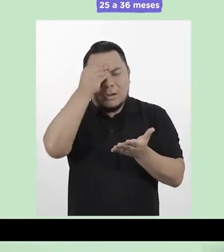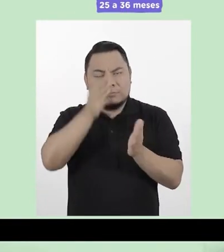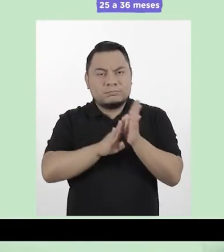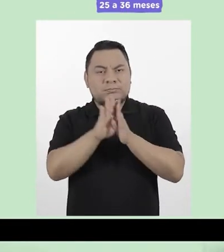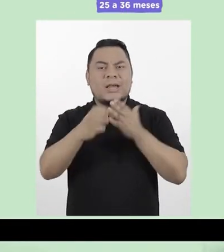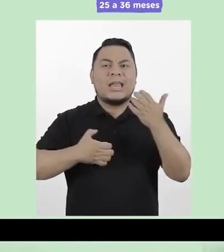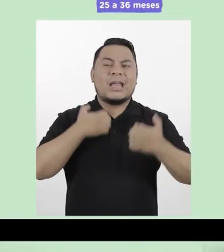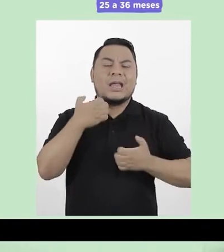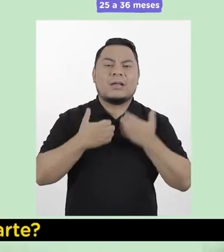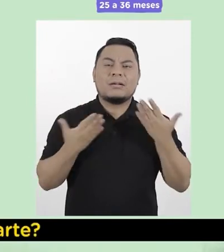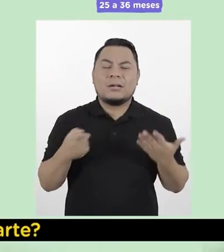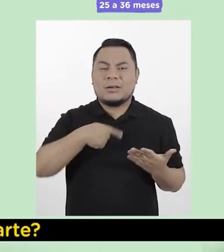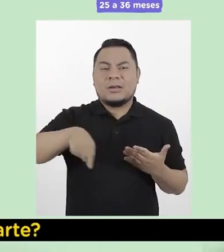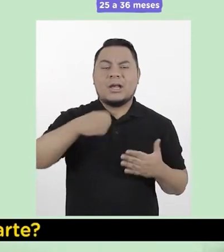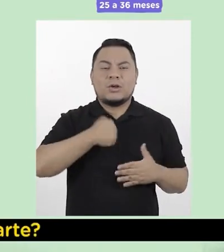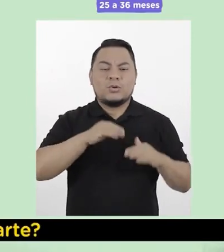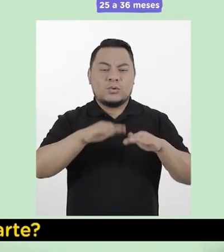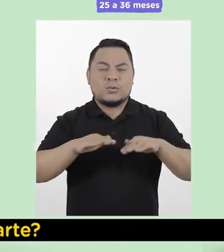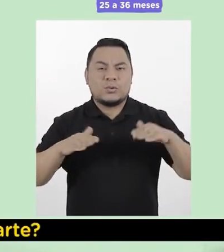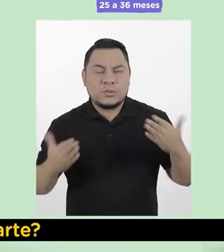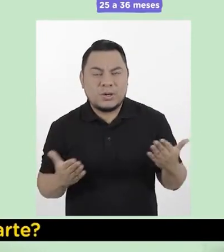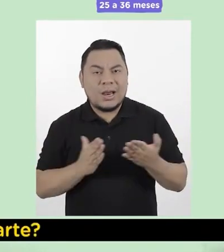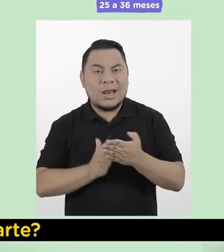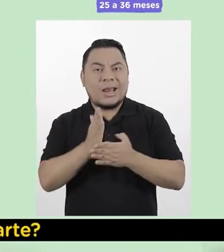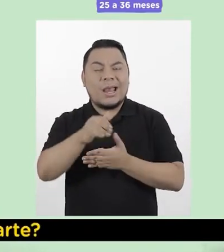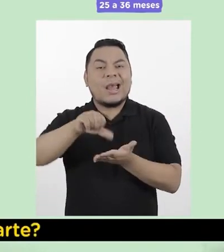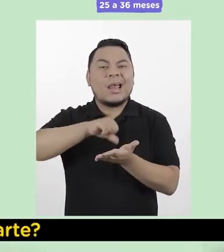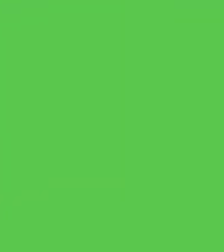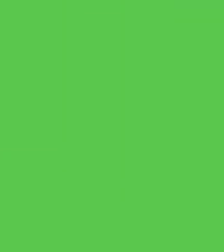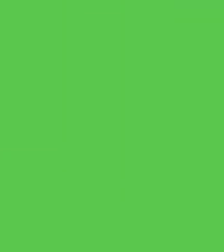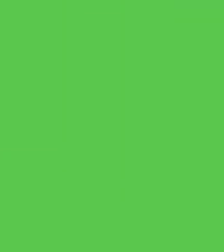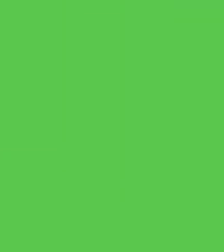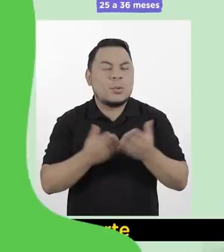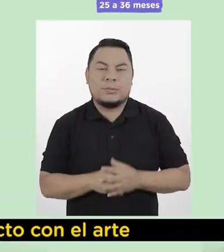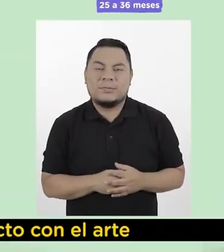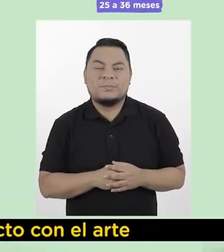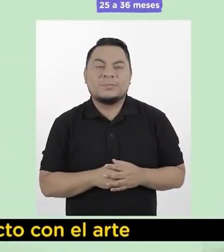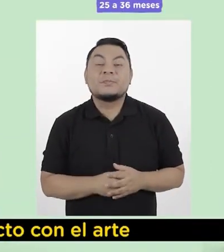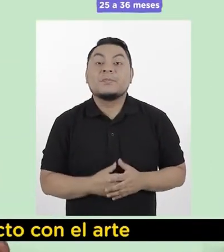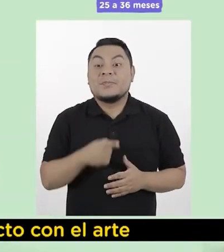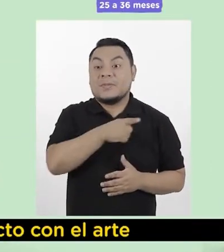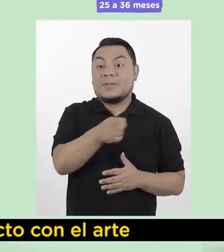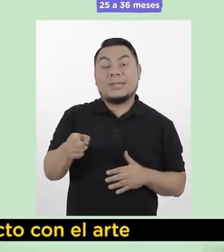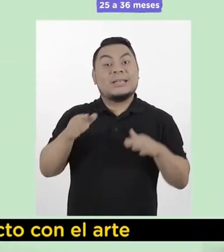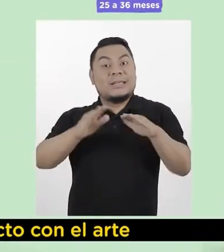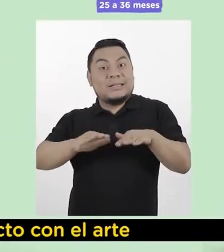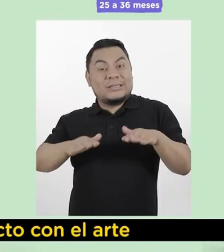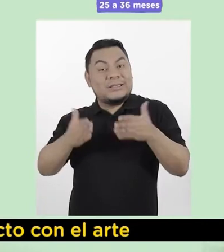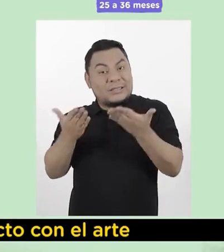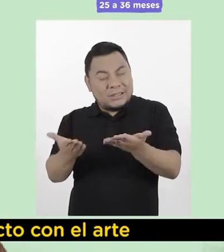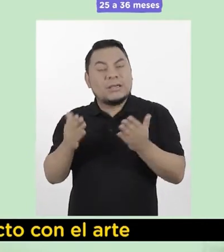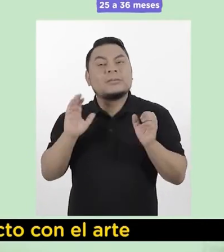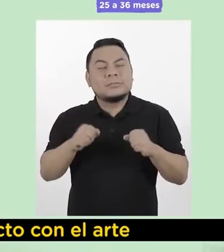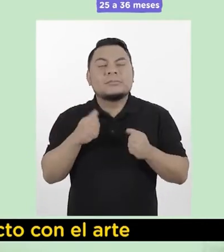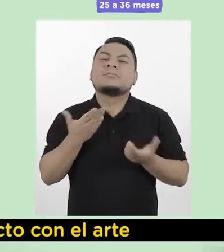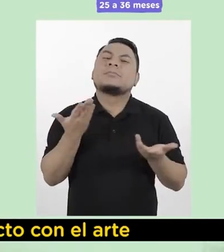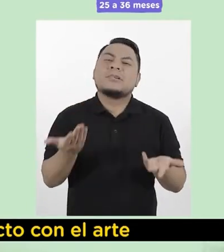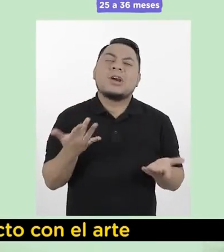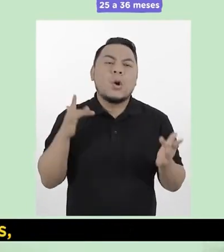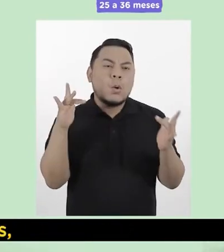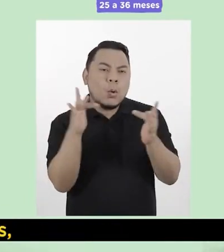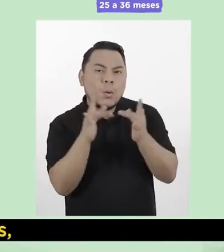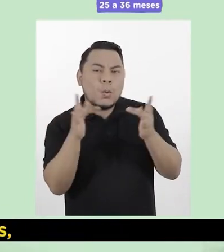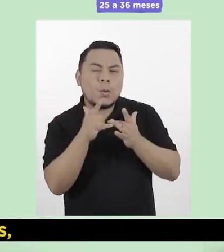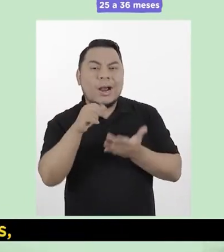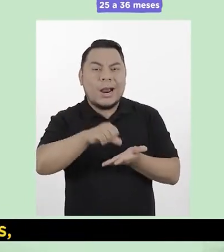y desarrollo emocional de la niña o el niño a través del arte? Cuando las niñas y los niños tienen contacto con el